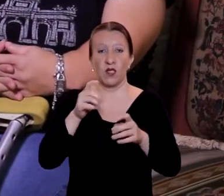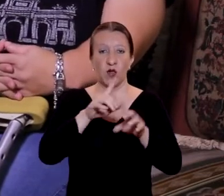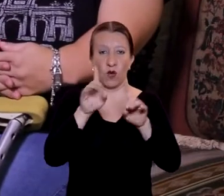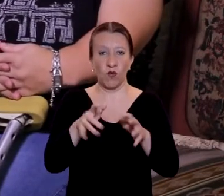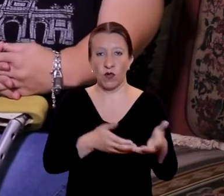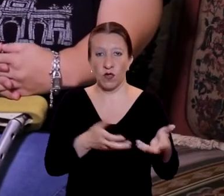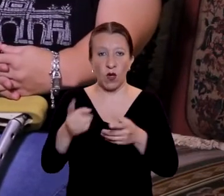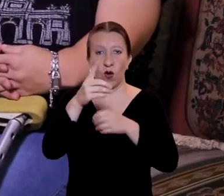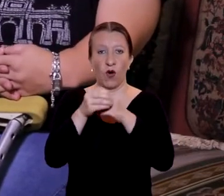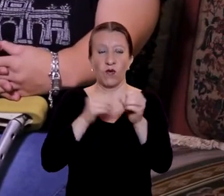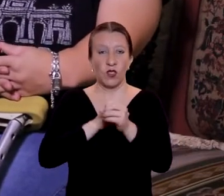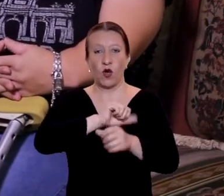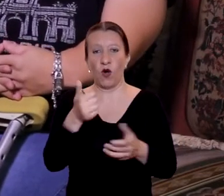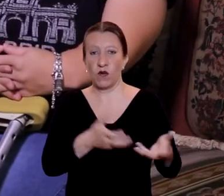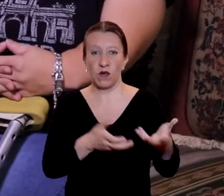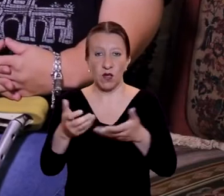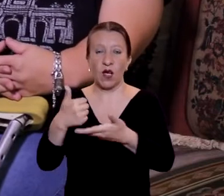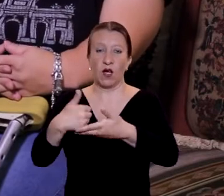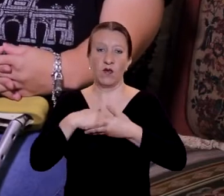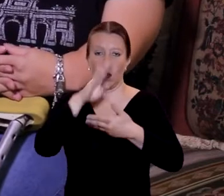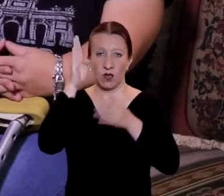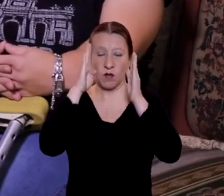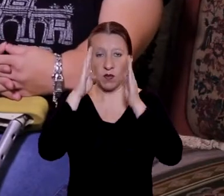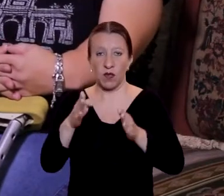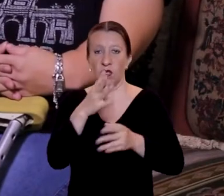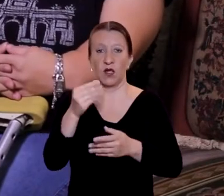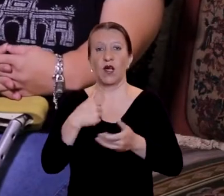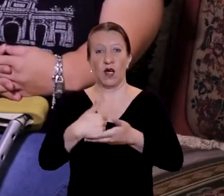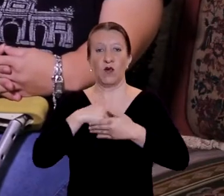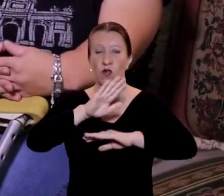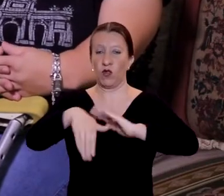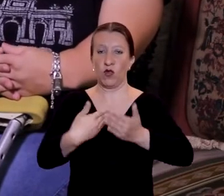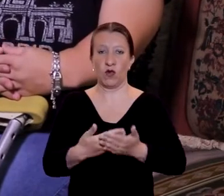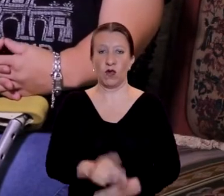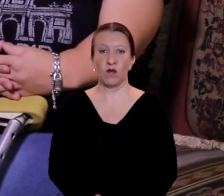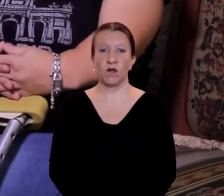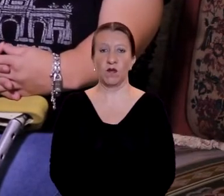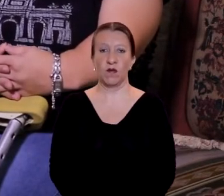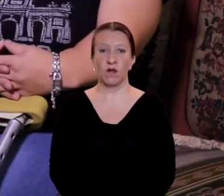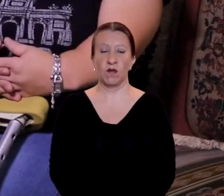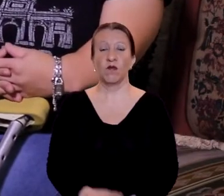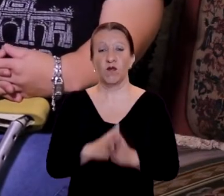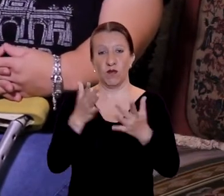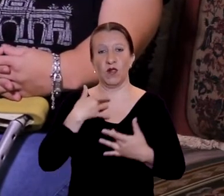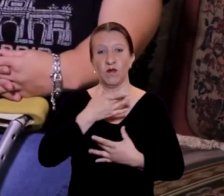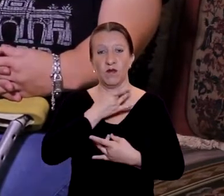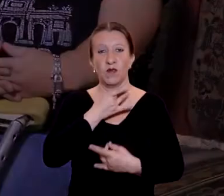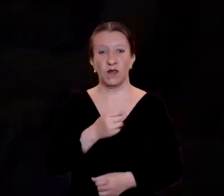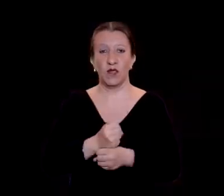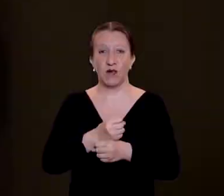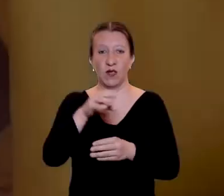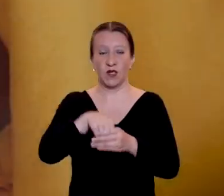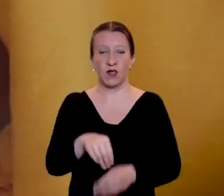mi computadora de una oficina a otra, ellos están siempre pendientes y me ayudan en todo. Es bastante agradable trabajar